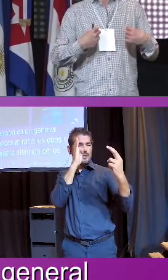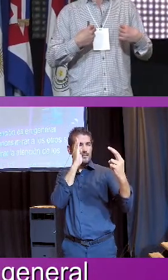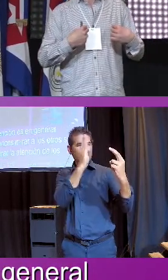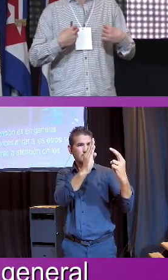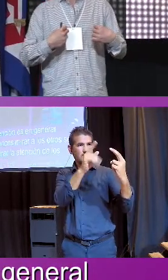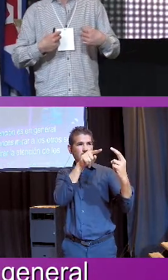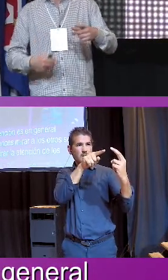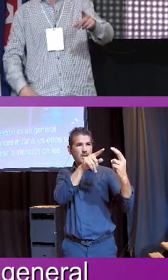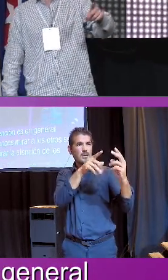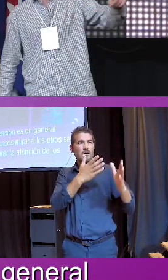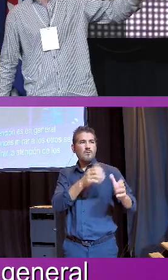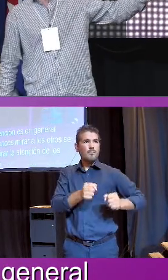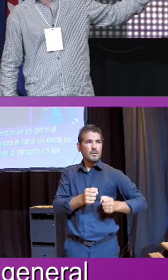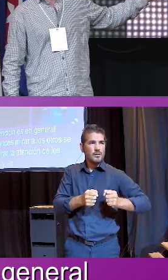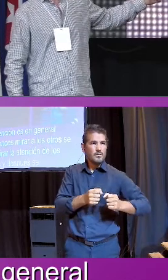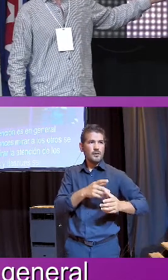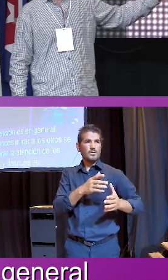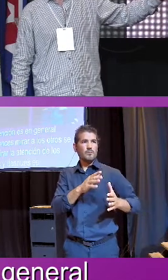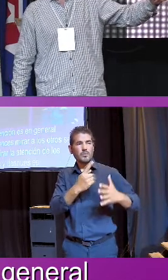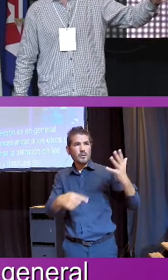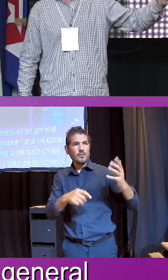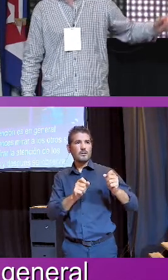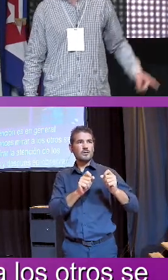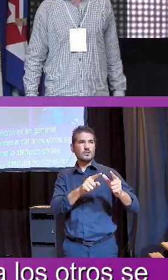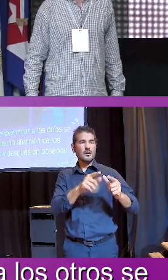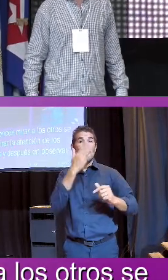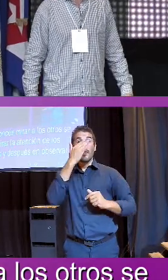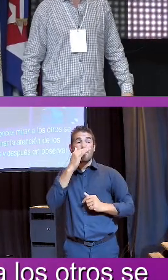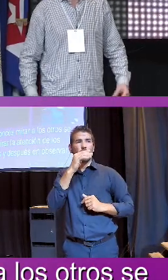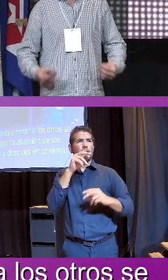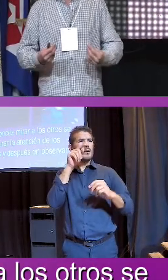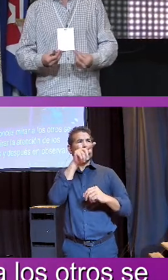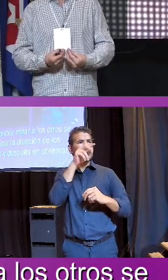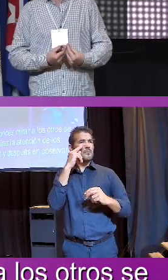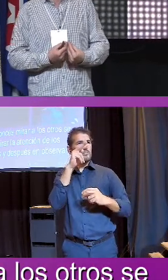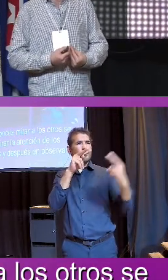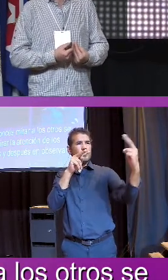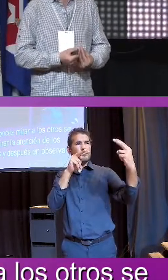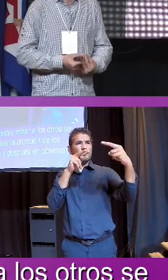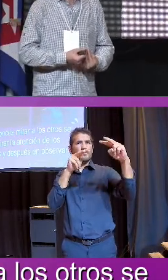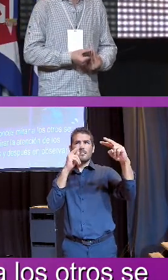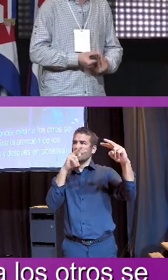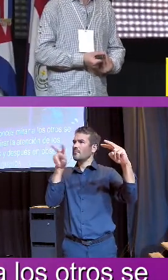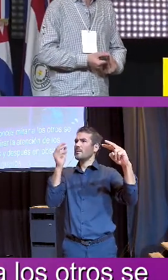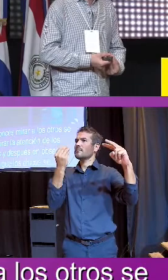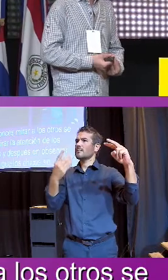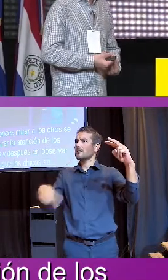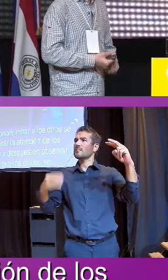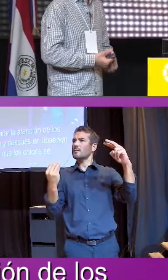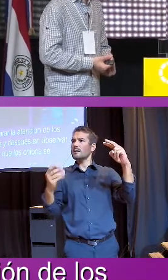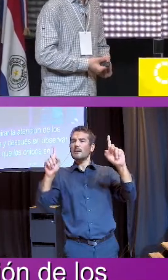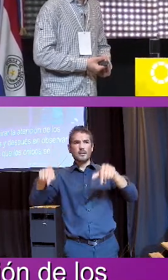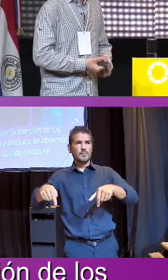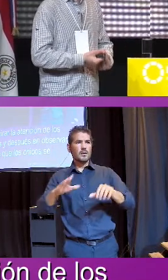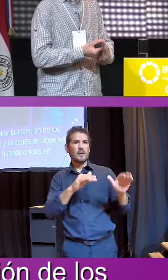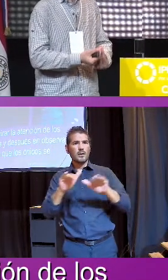sentir la atención de los otros y después observar qué miran los otros, ¿sí? Casi les diría que los chicos se desarrollan en el